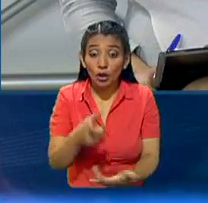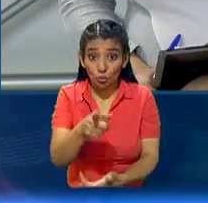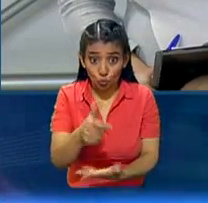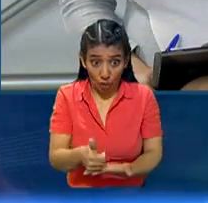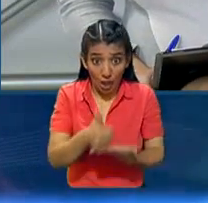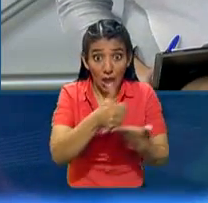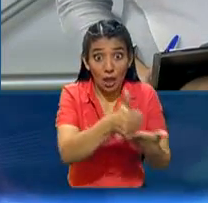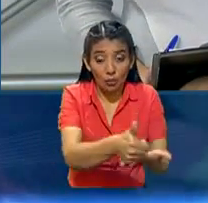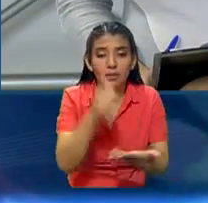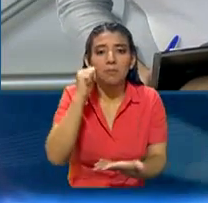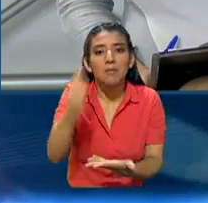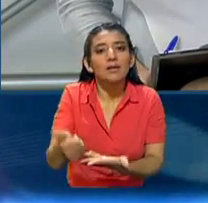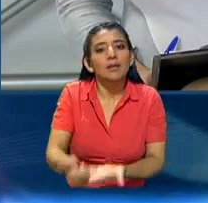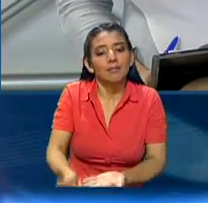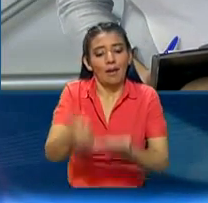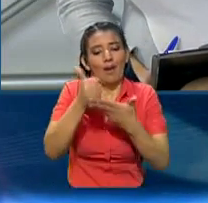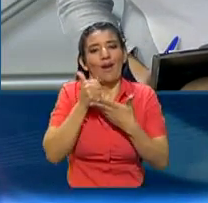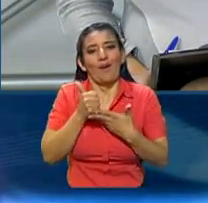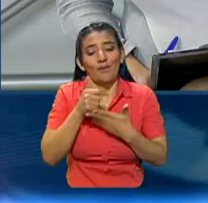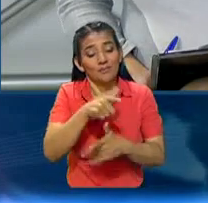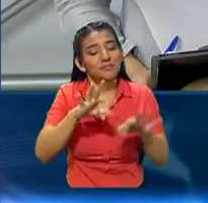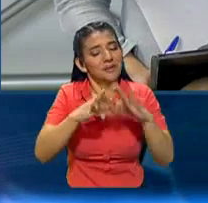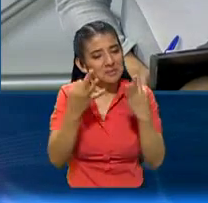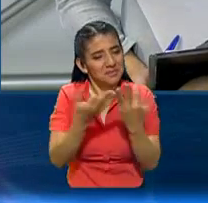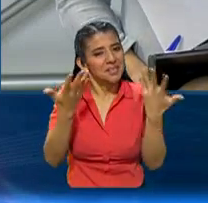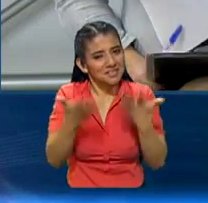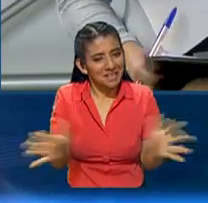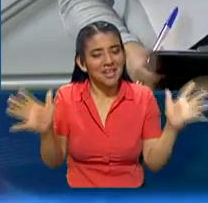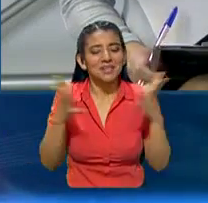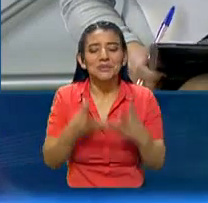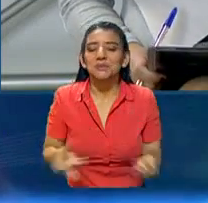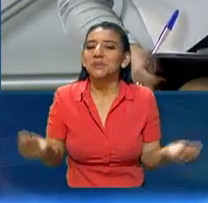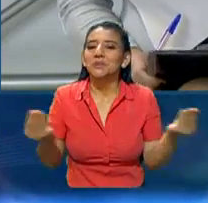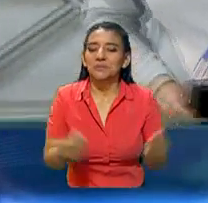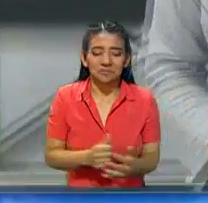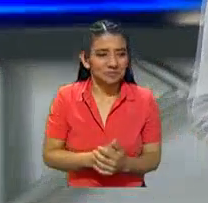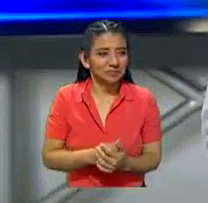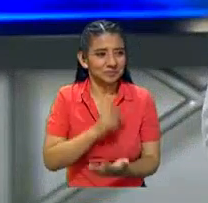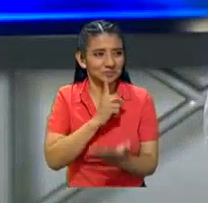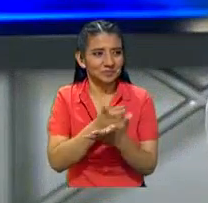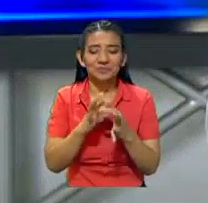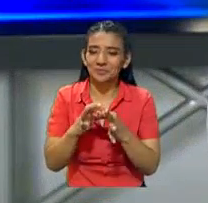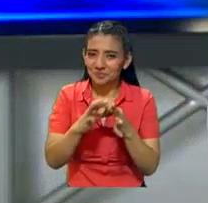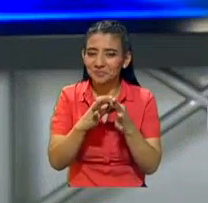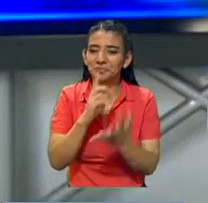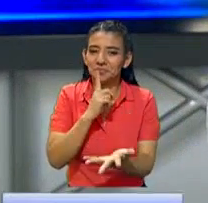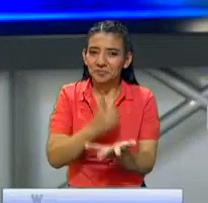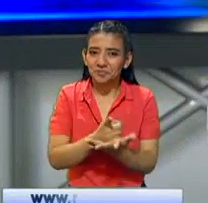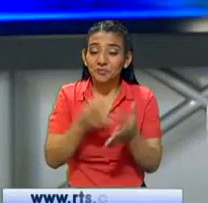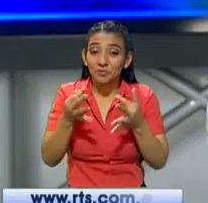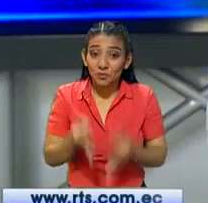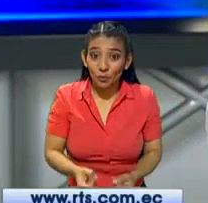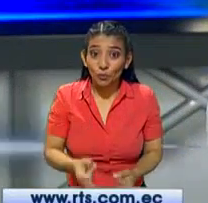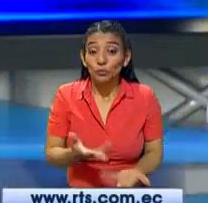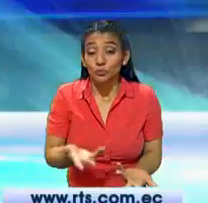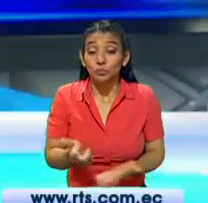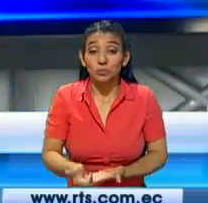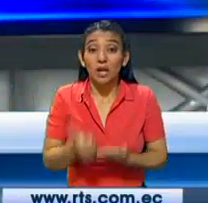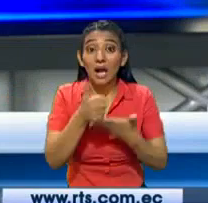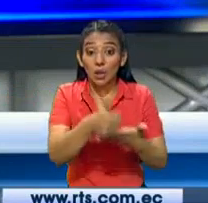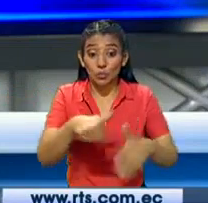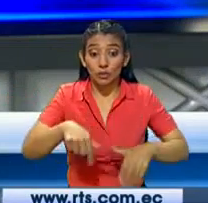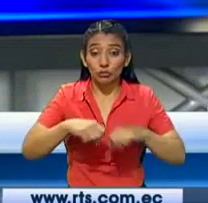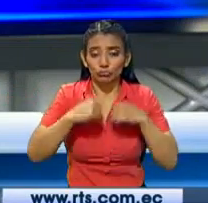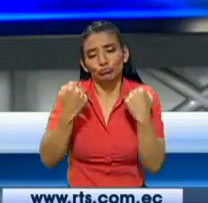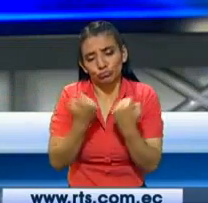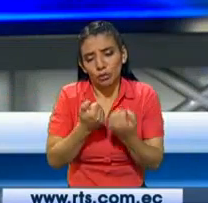y la luz se hizo realidad para esta familia. Berito. Así es, Robert, amigos televidentes, precisamente en este caso de ayuda social, y